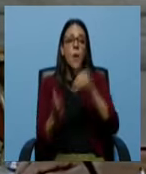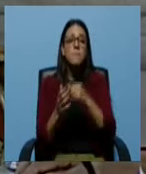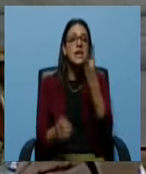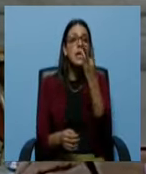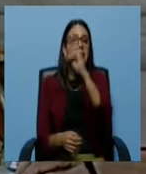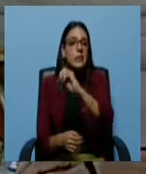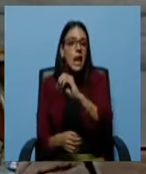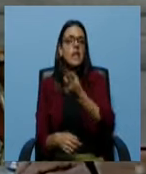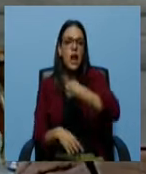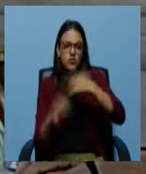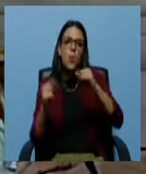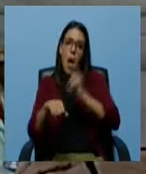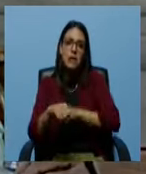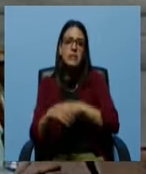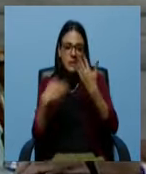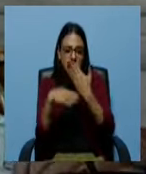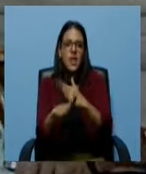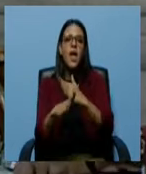2025-2030. Tiene